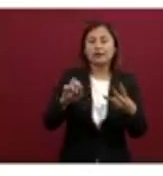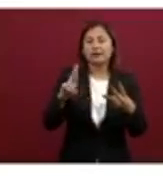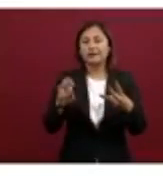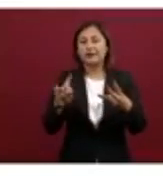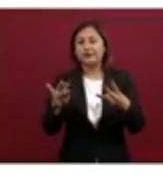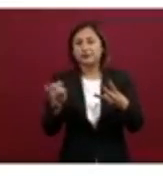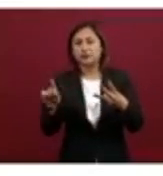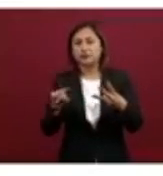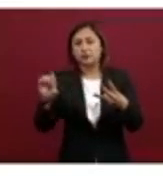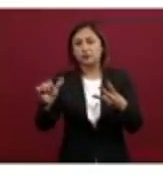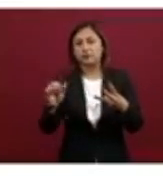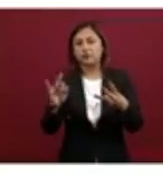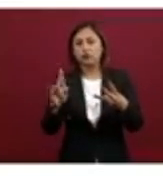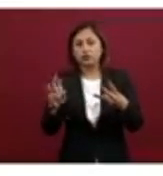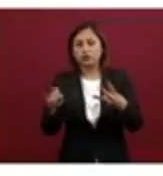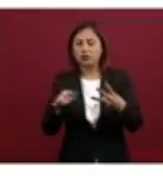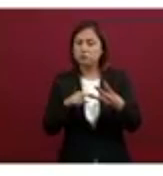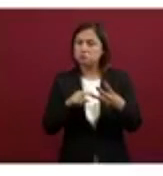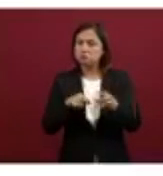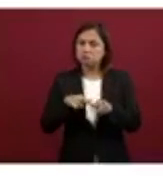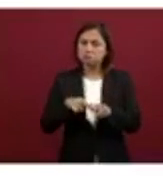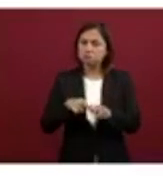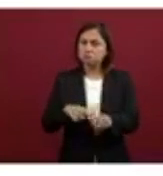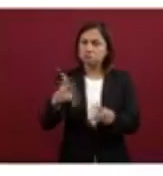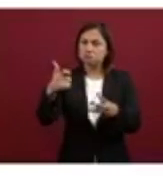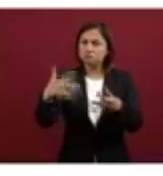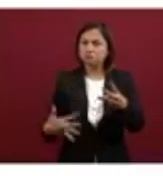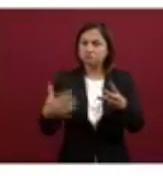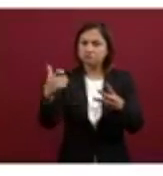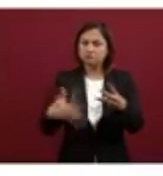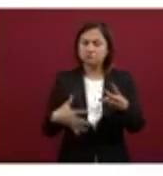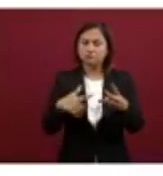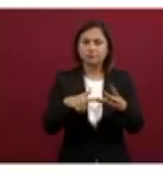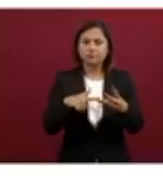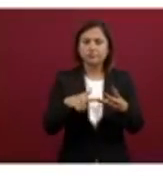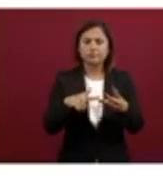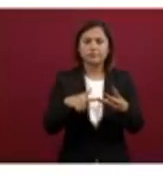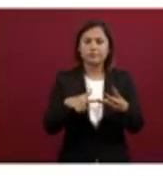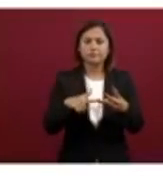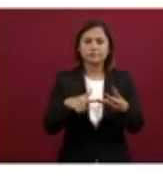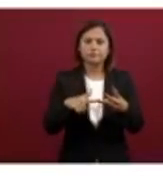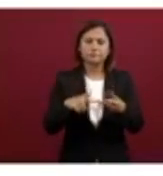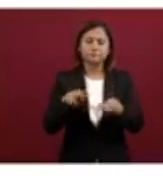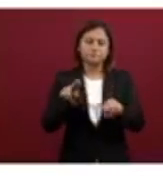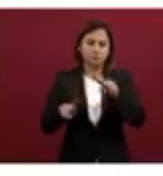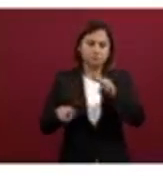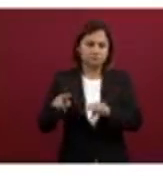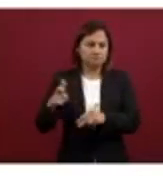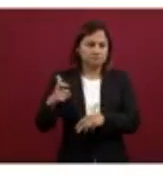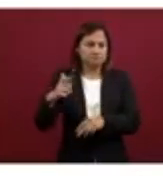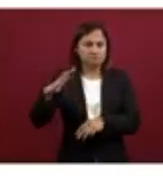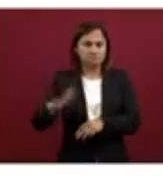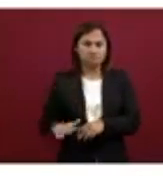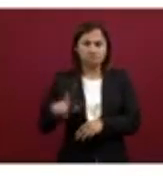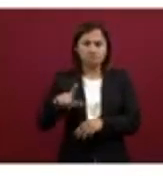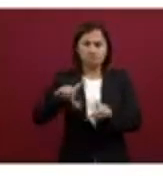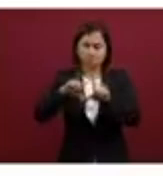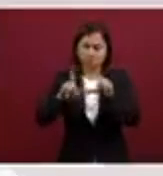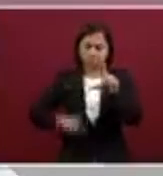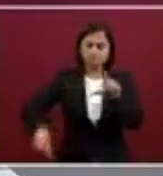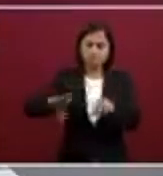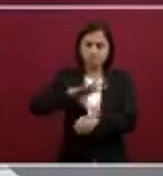otra vez, que sigue punteando como los precios más bajos y los márgenes más bajos en todo el país. Y en